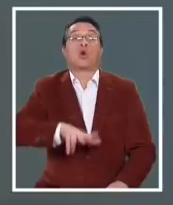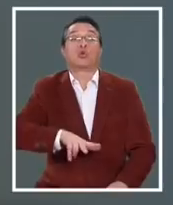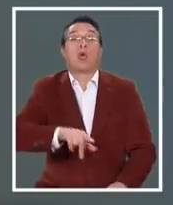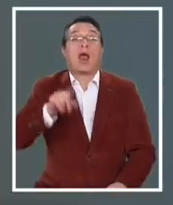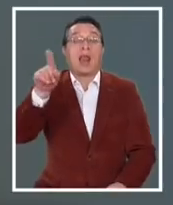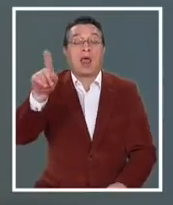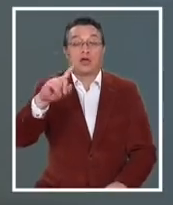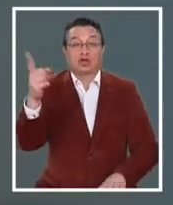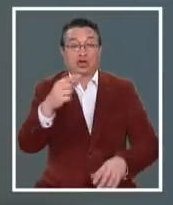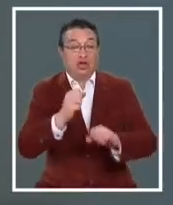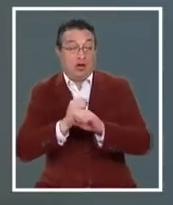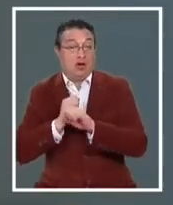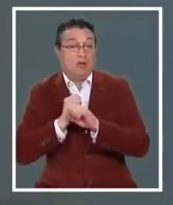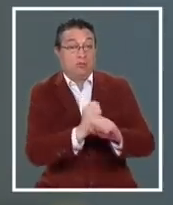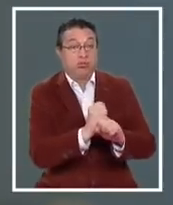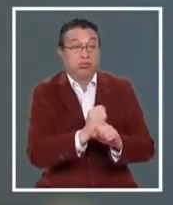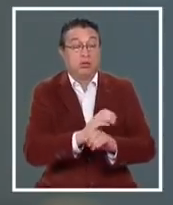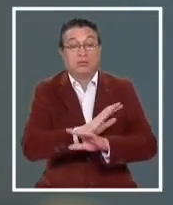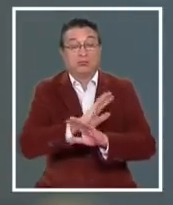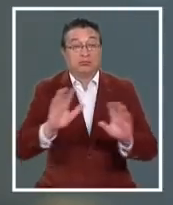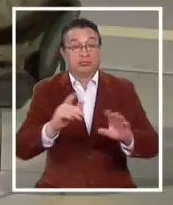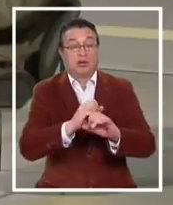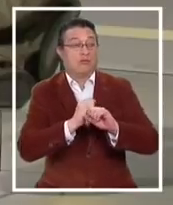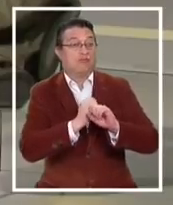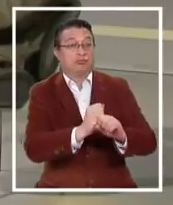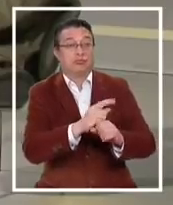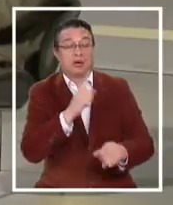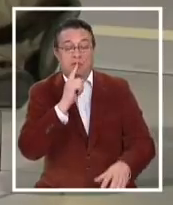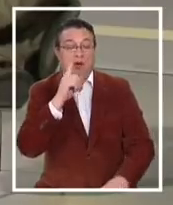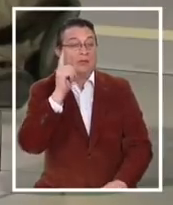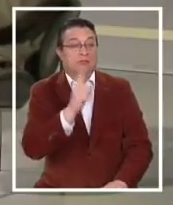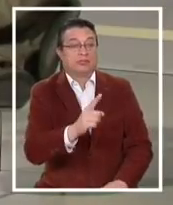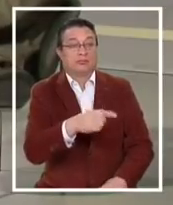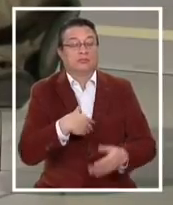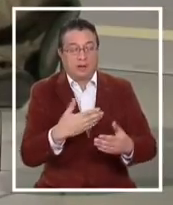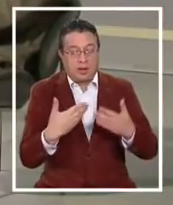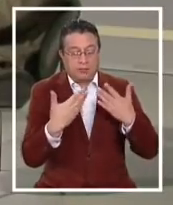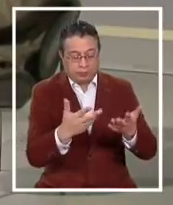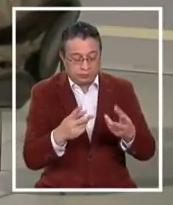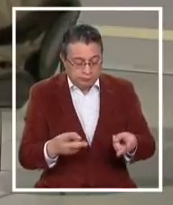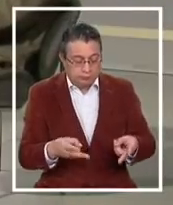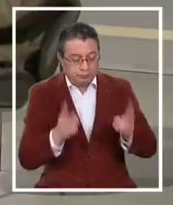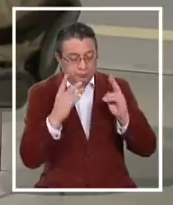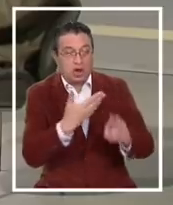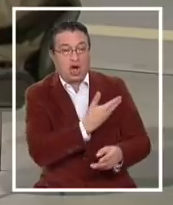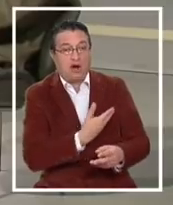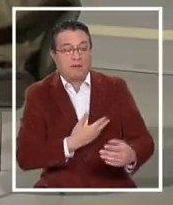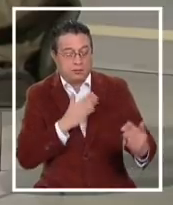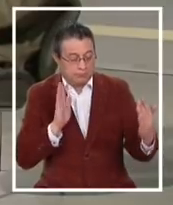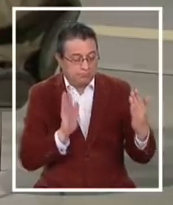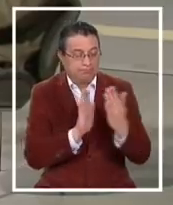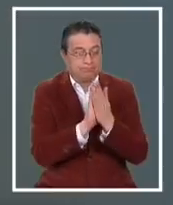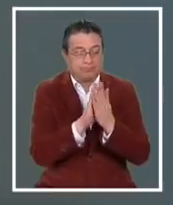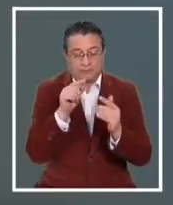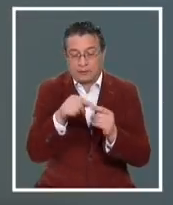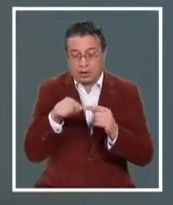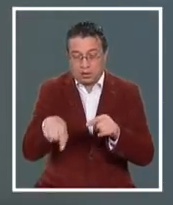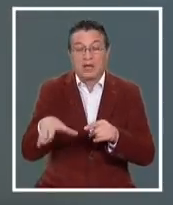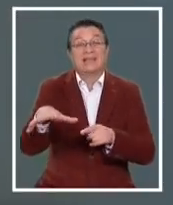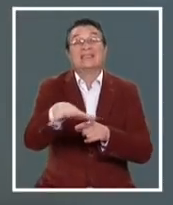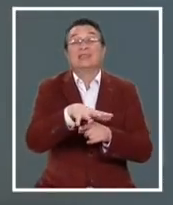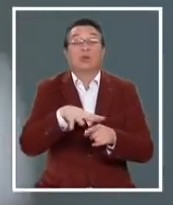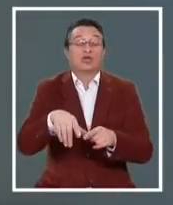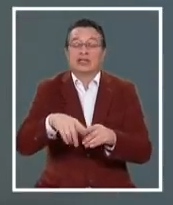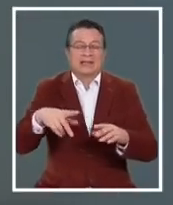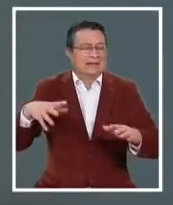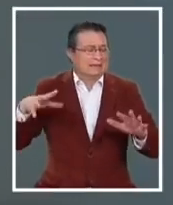la oposición se pone, el líder de la oposición se pone al servicio y a la disposición del gobierno para enfrentar, entendiendo que estamos en una